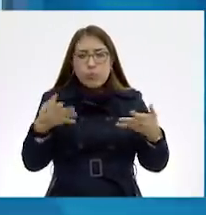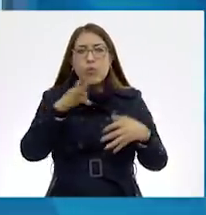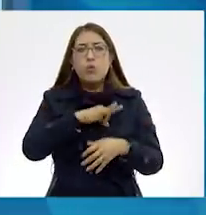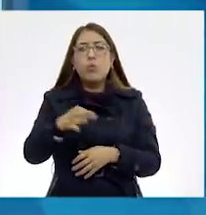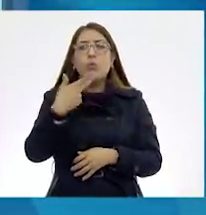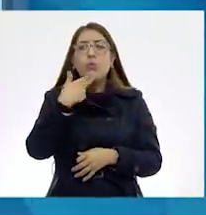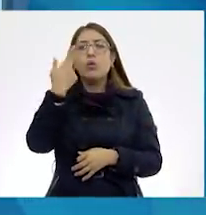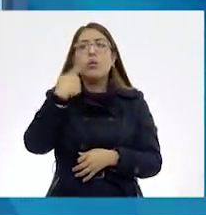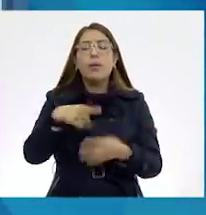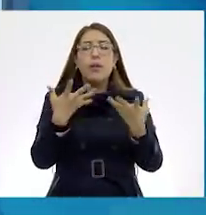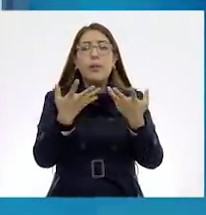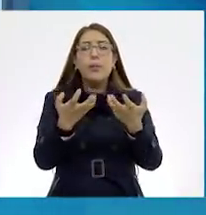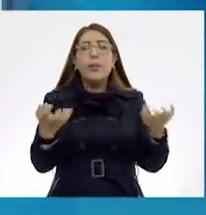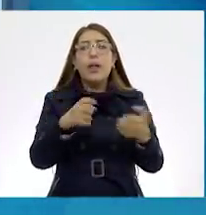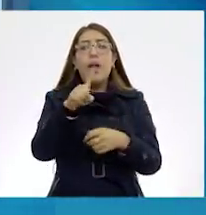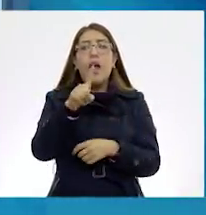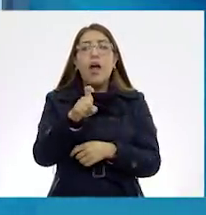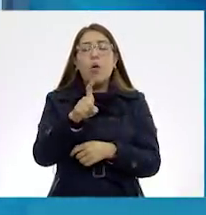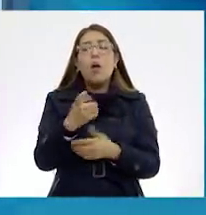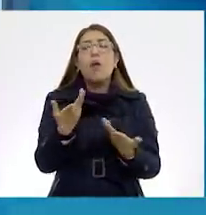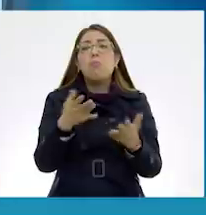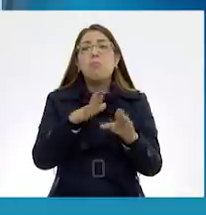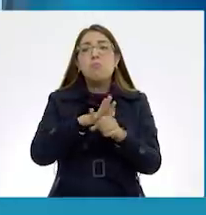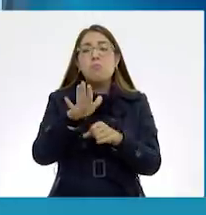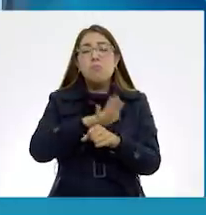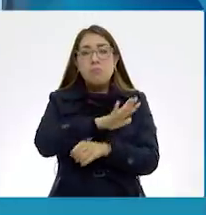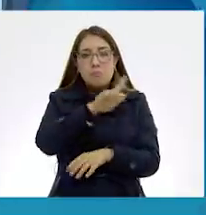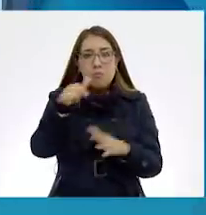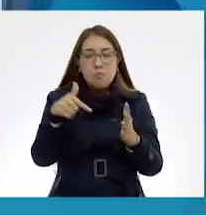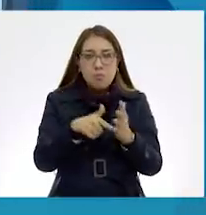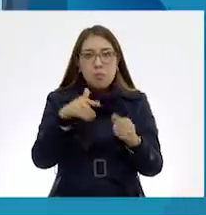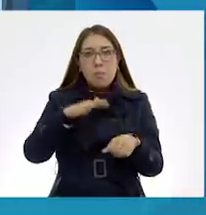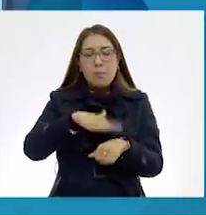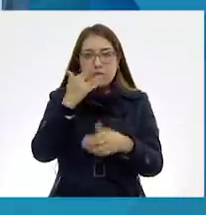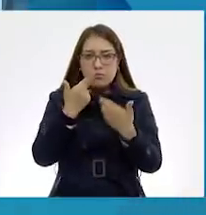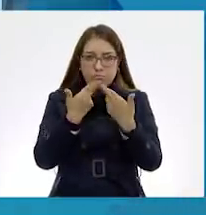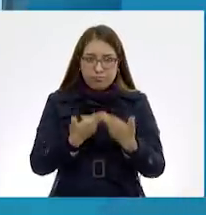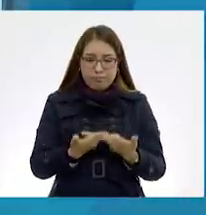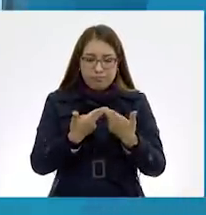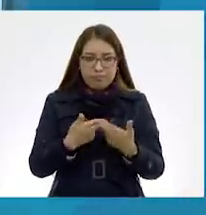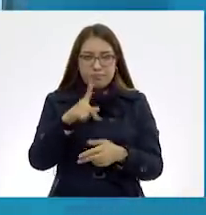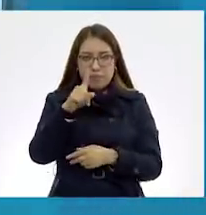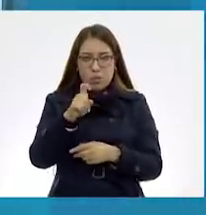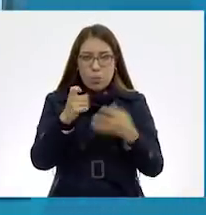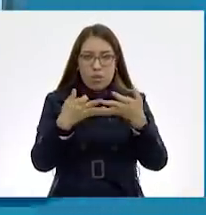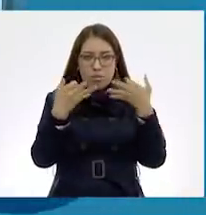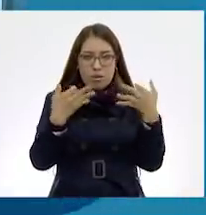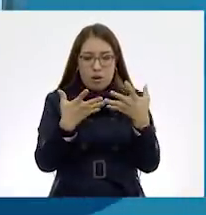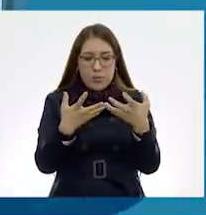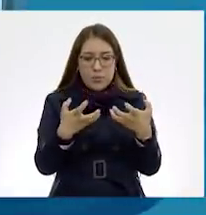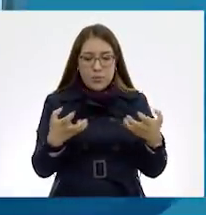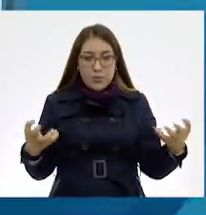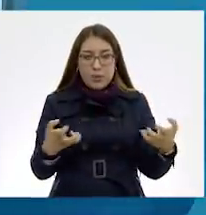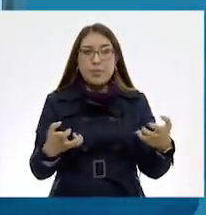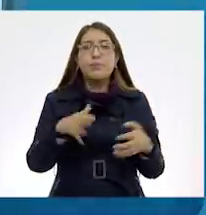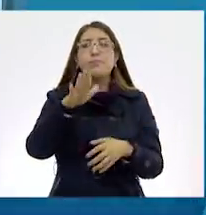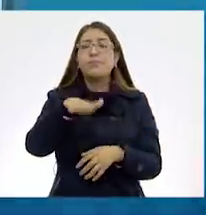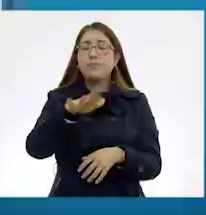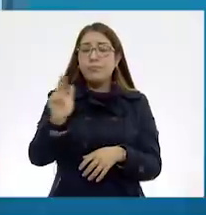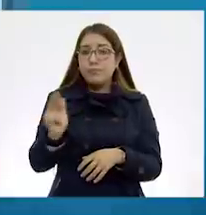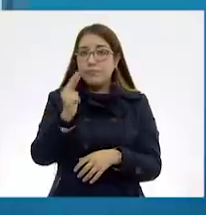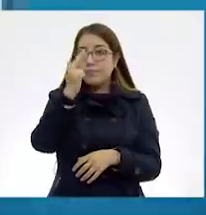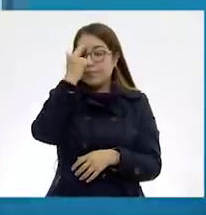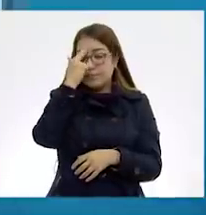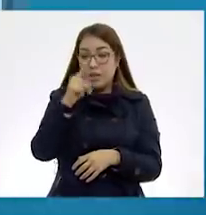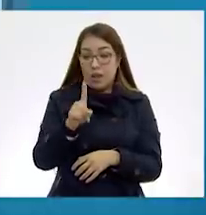mayor rendimiento, que refieren a zonas donde extrae mayor cantidad de agua del subsuelo. Recordemos